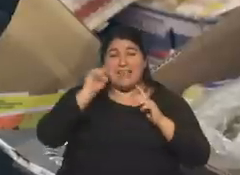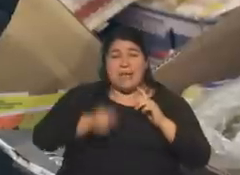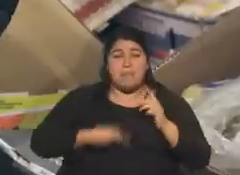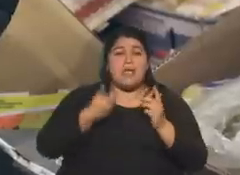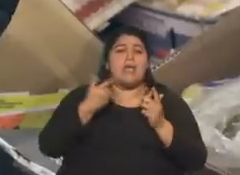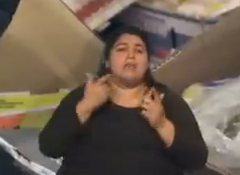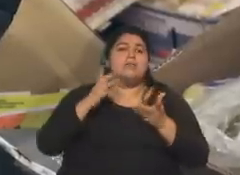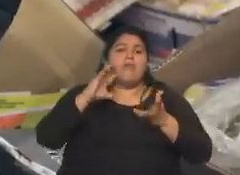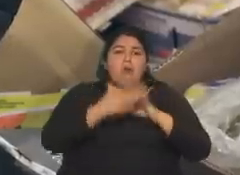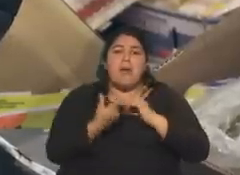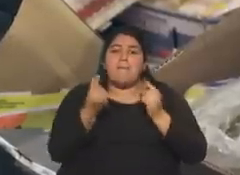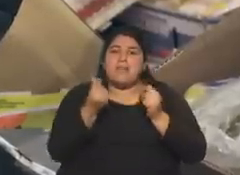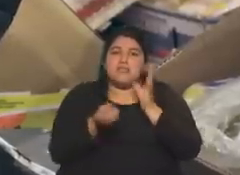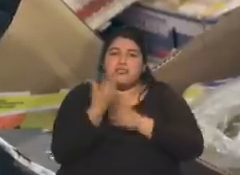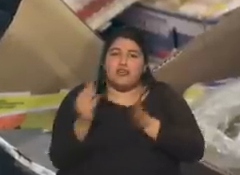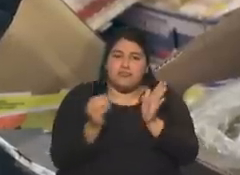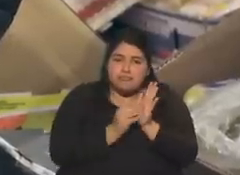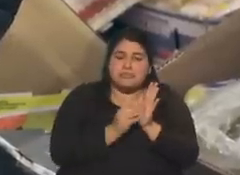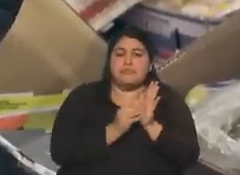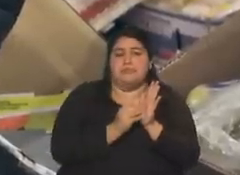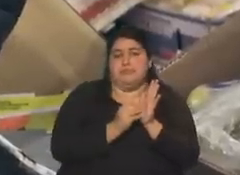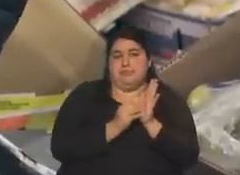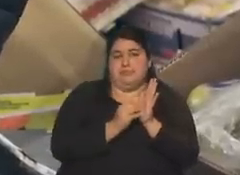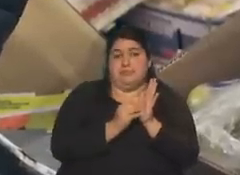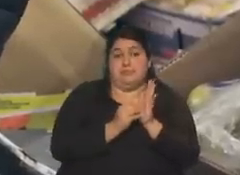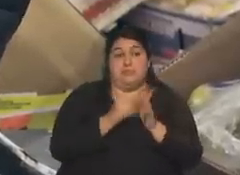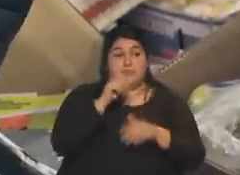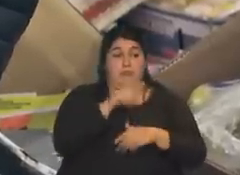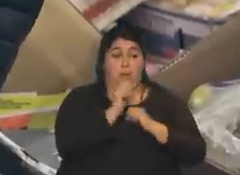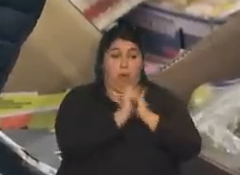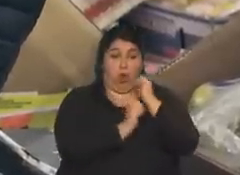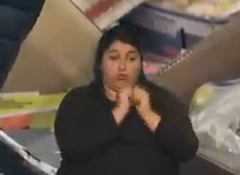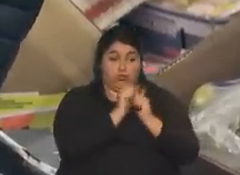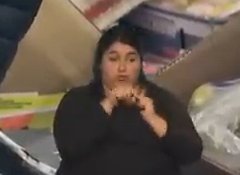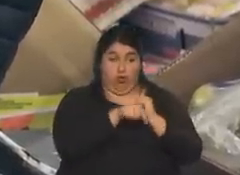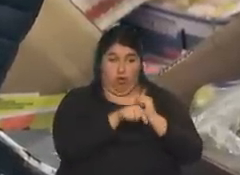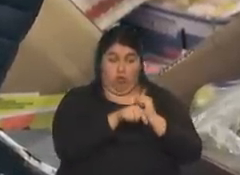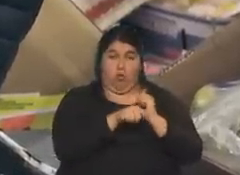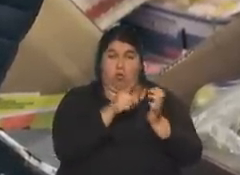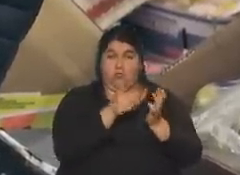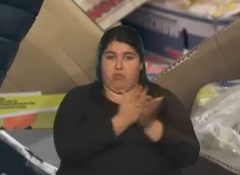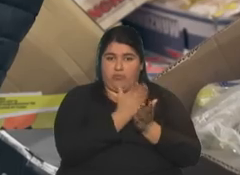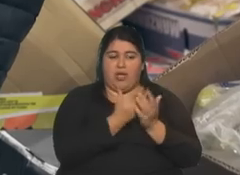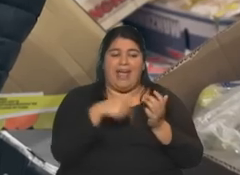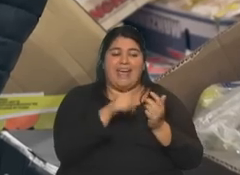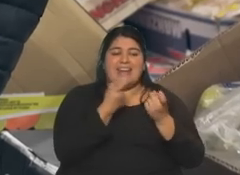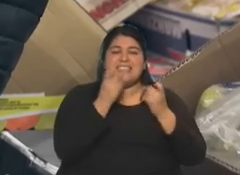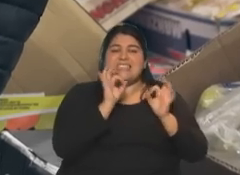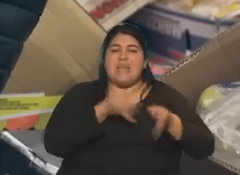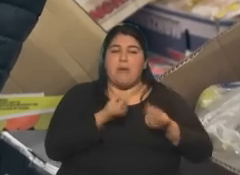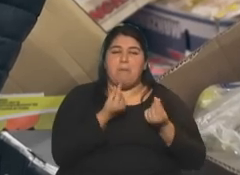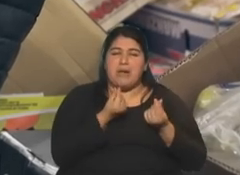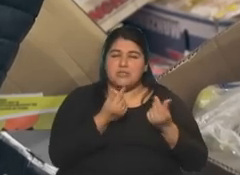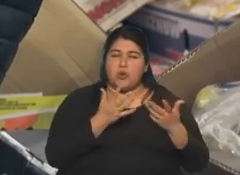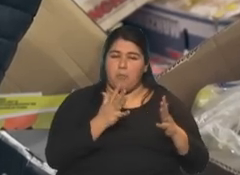en la construcción del precio, donde el productor y la productora necesita saber cuánto es